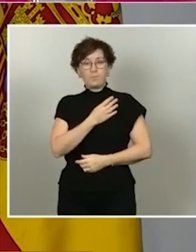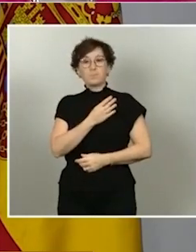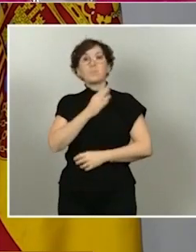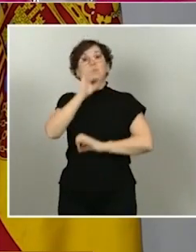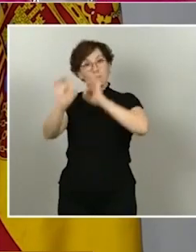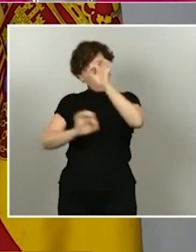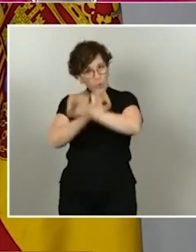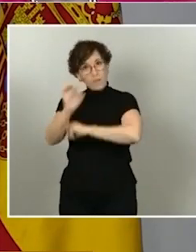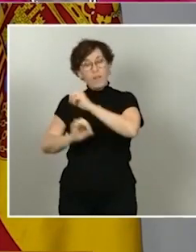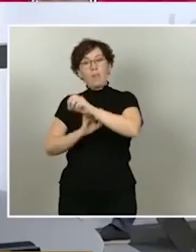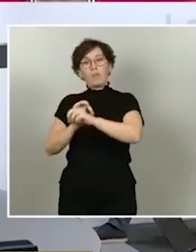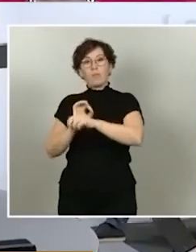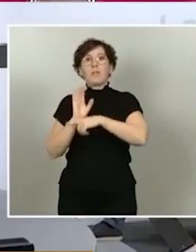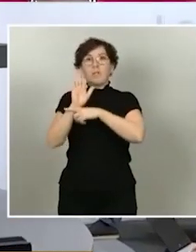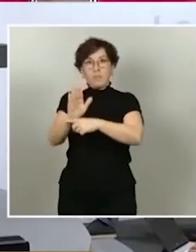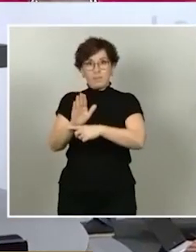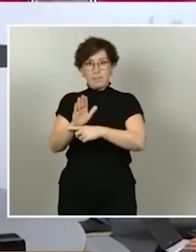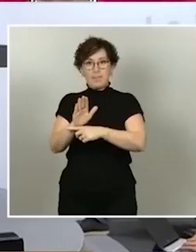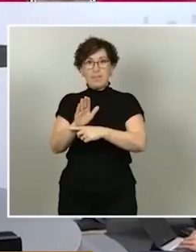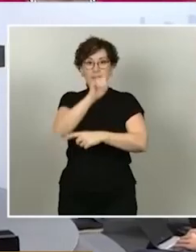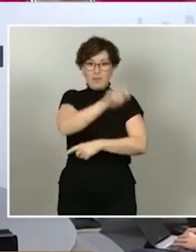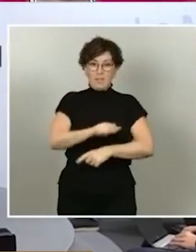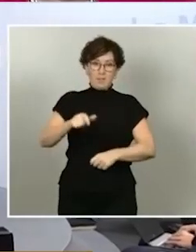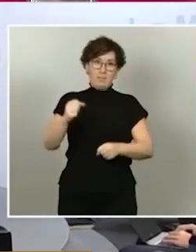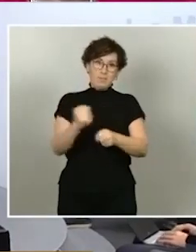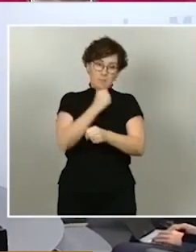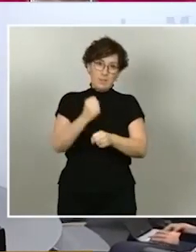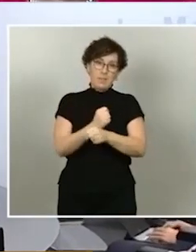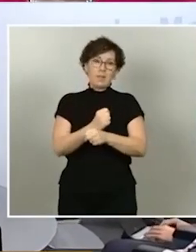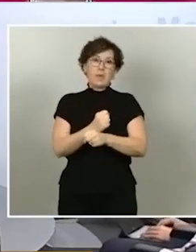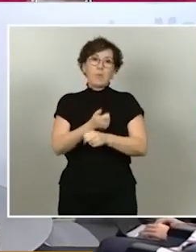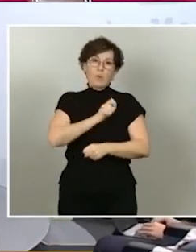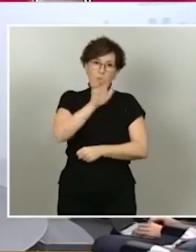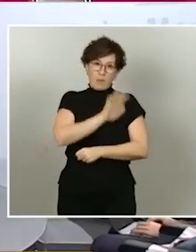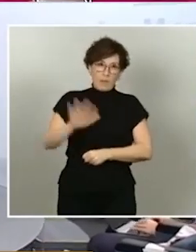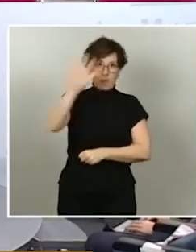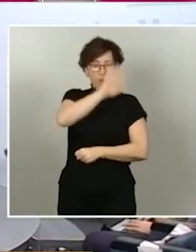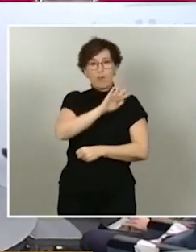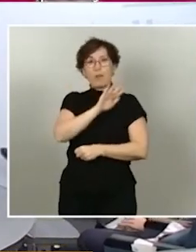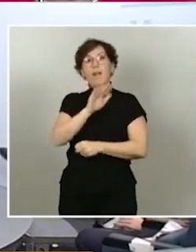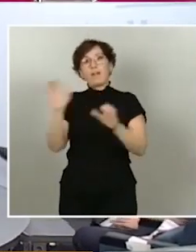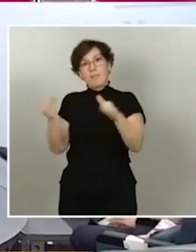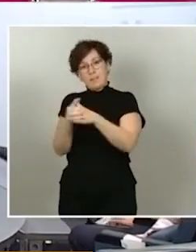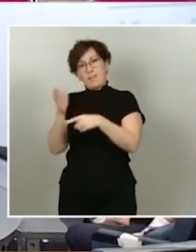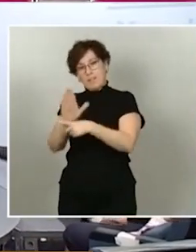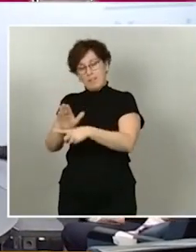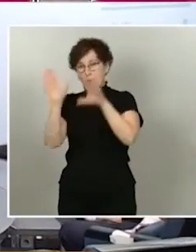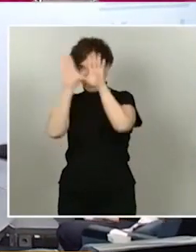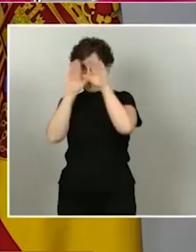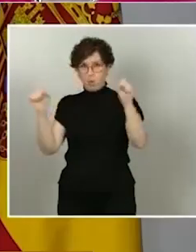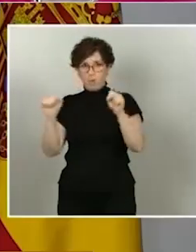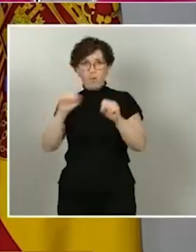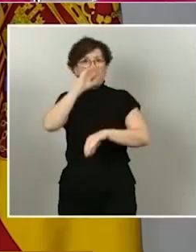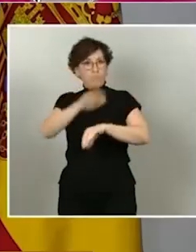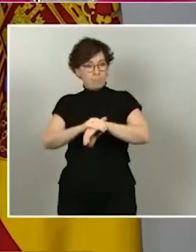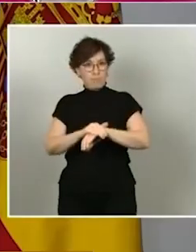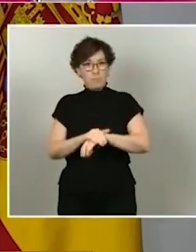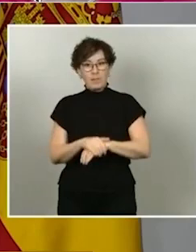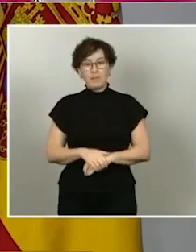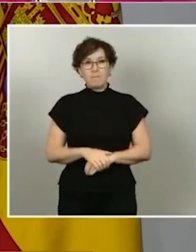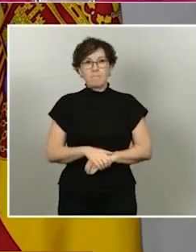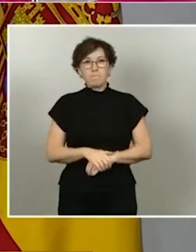asegurar que en un momento determinado la Guardia Civil puede cambiarnos nuestra forma de,